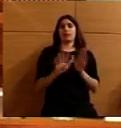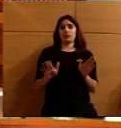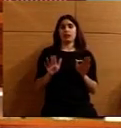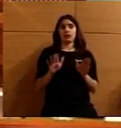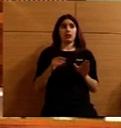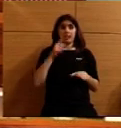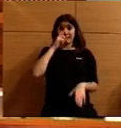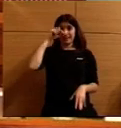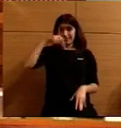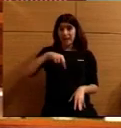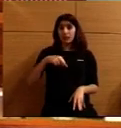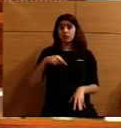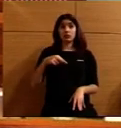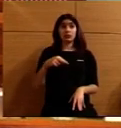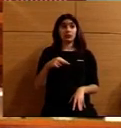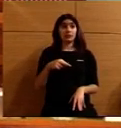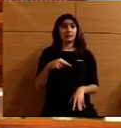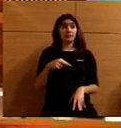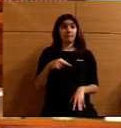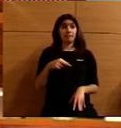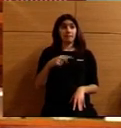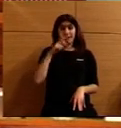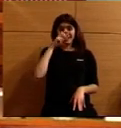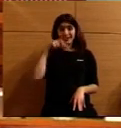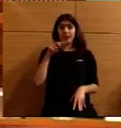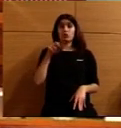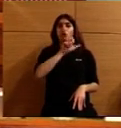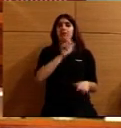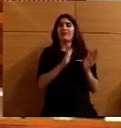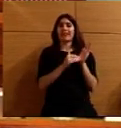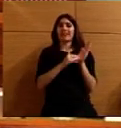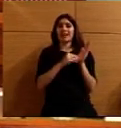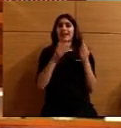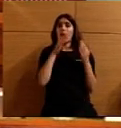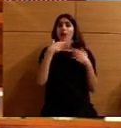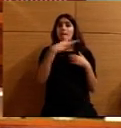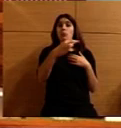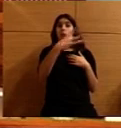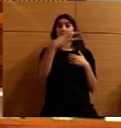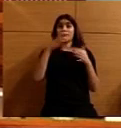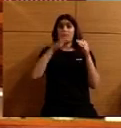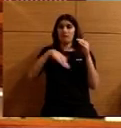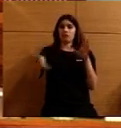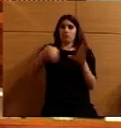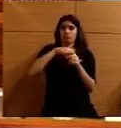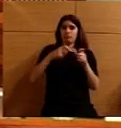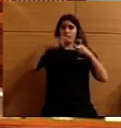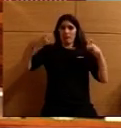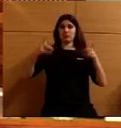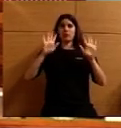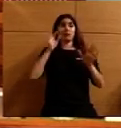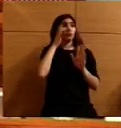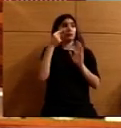año ya le he dicho que hemos pasado en toda la comunidad valenciana que han entrado los menos de 300, entonces entran más, pero sigue